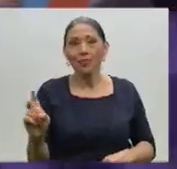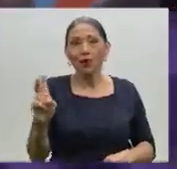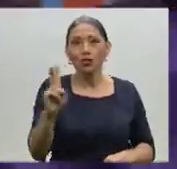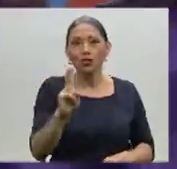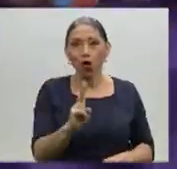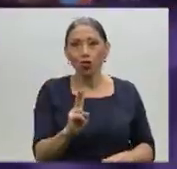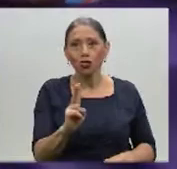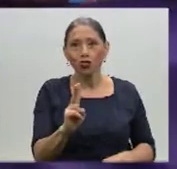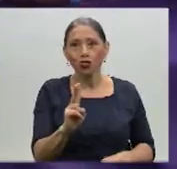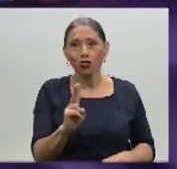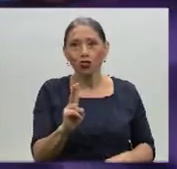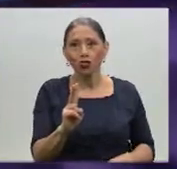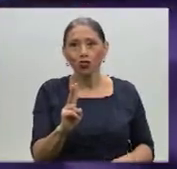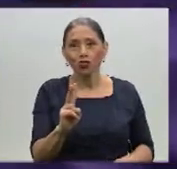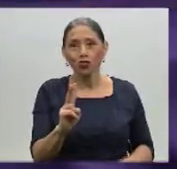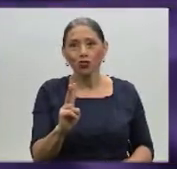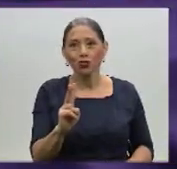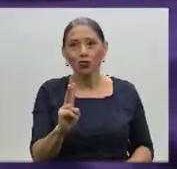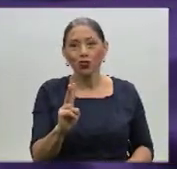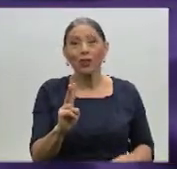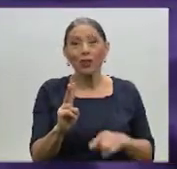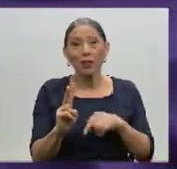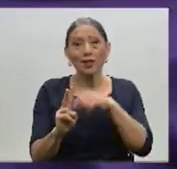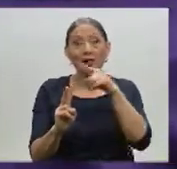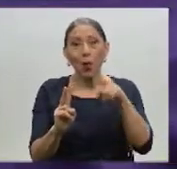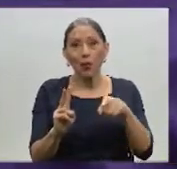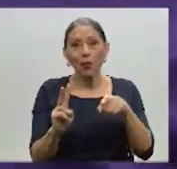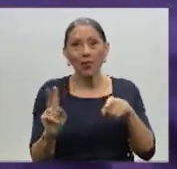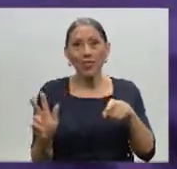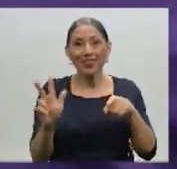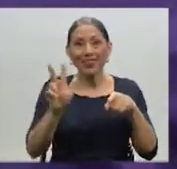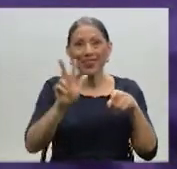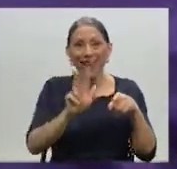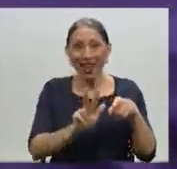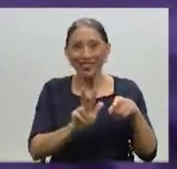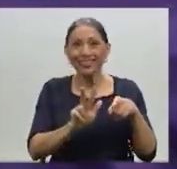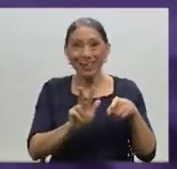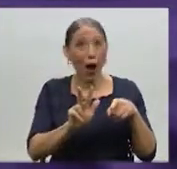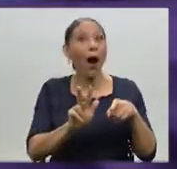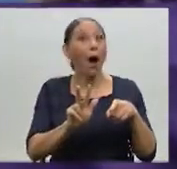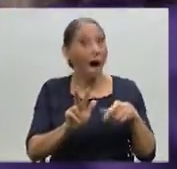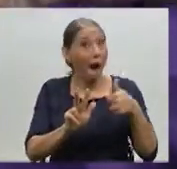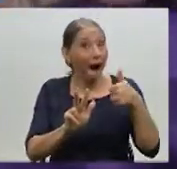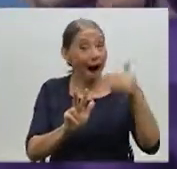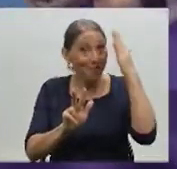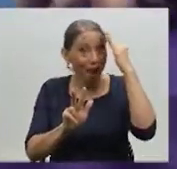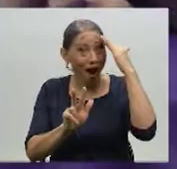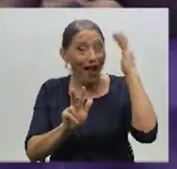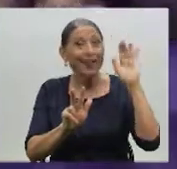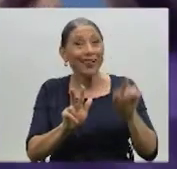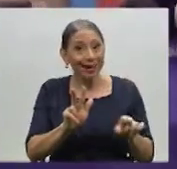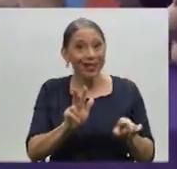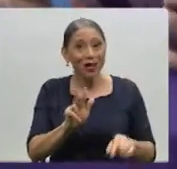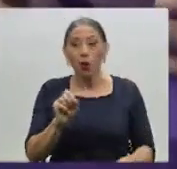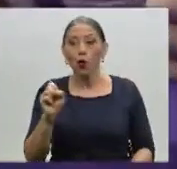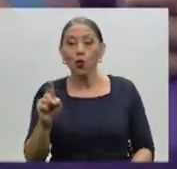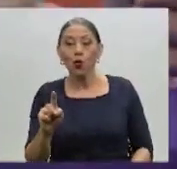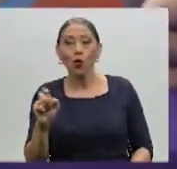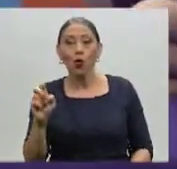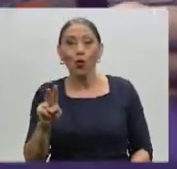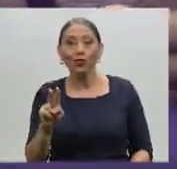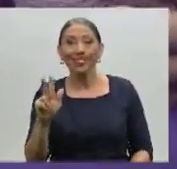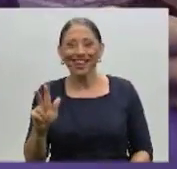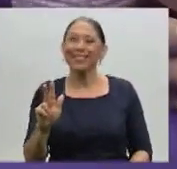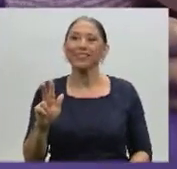Juguemos es un programa que servirá como apoyo para los niños de primaria. Jugar y aprender es la combinación de